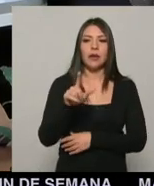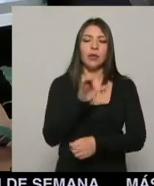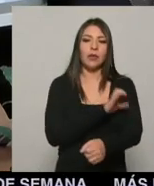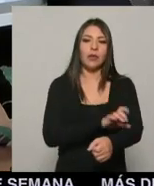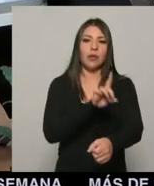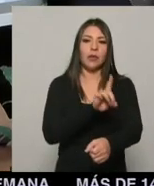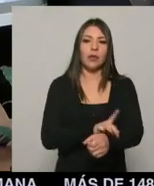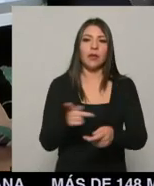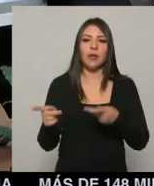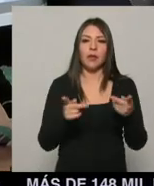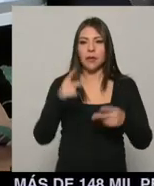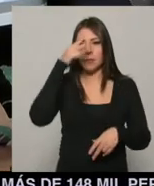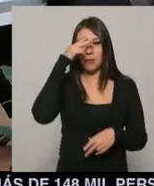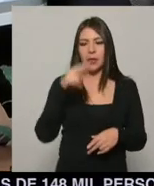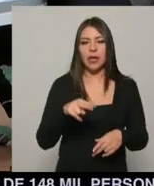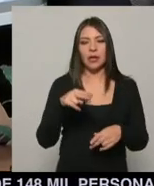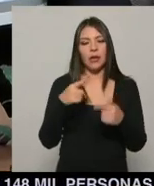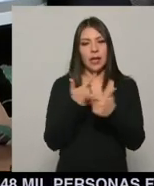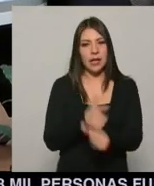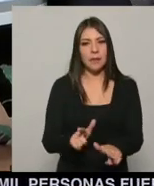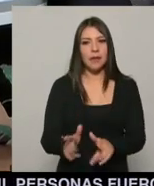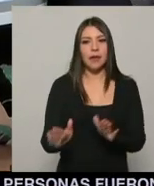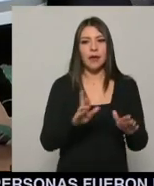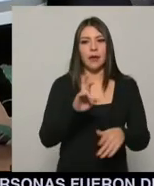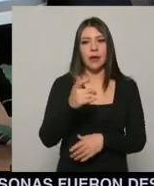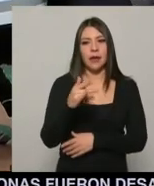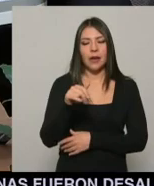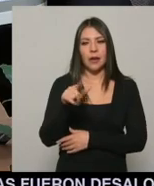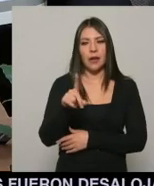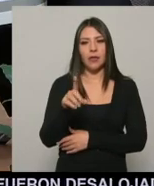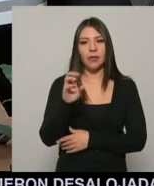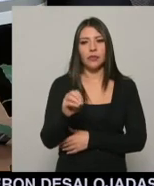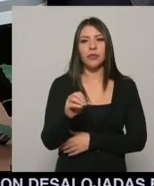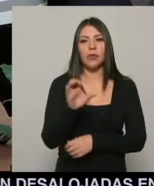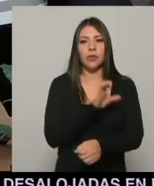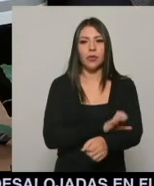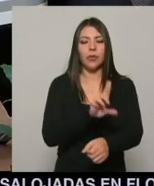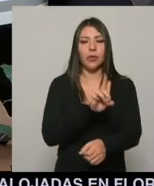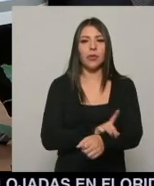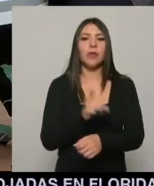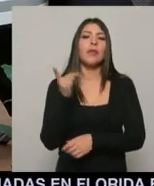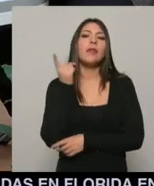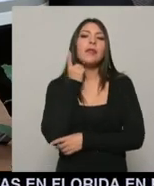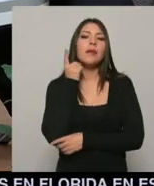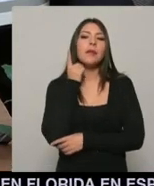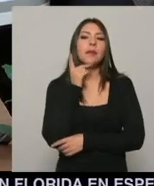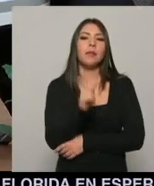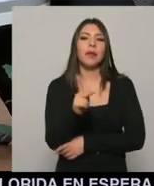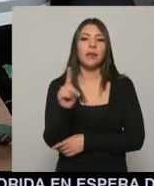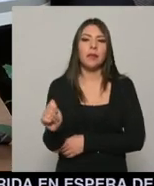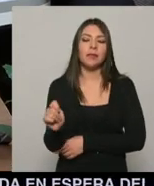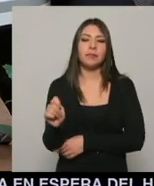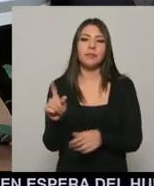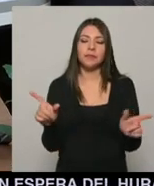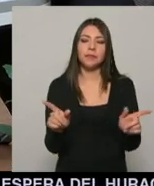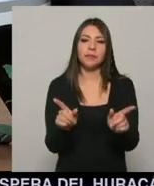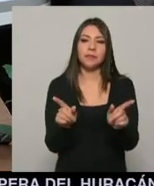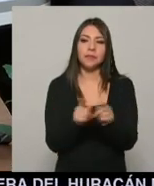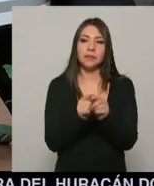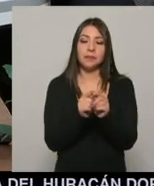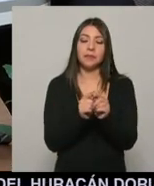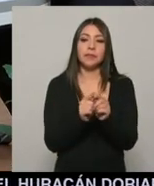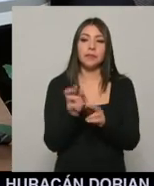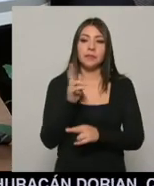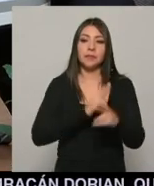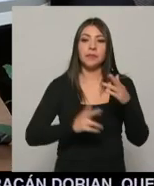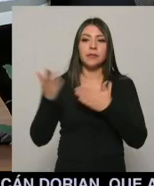de estrategia de México Libre. Y Reginaldo Sandoval, coordinador de los diputados del PT. No se vaya, no le cambie, porque